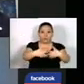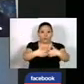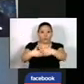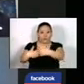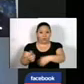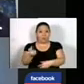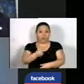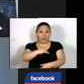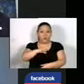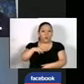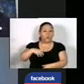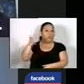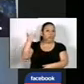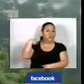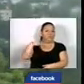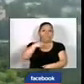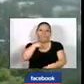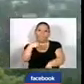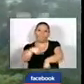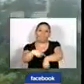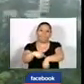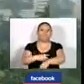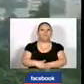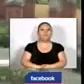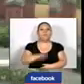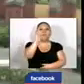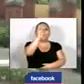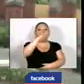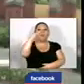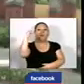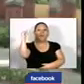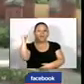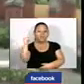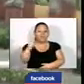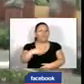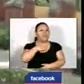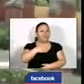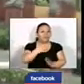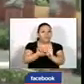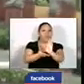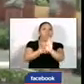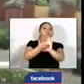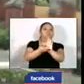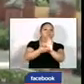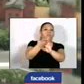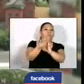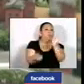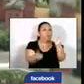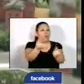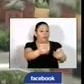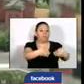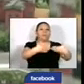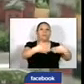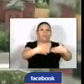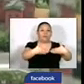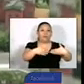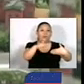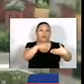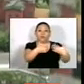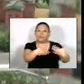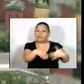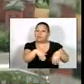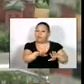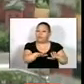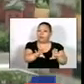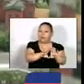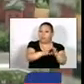en un momento en que más lo necesitaban. El país que ha ido más lento en este proceso es Panamá, que ha completado la